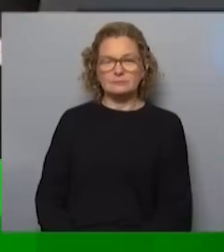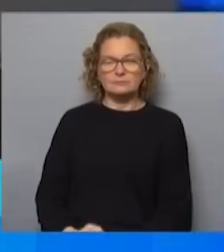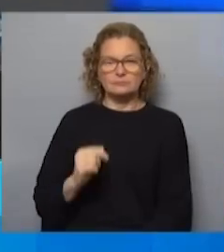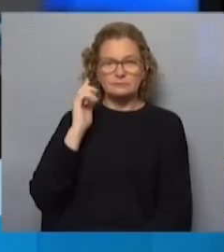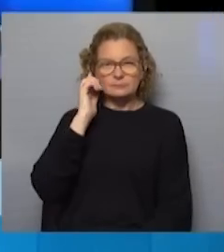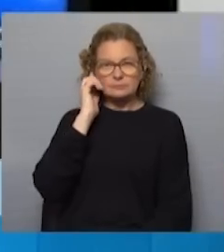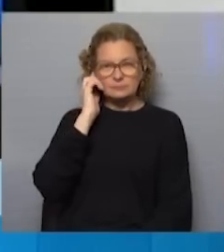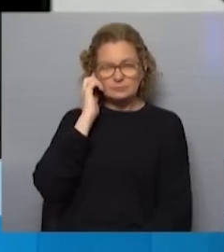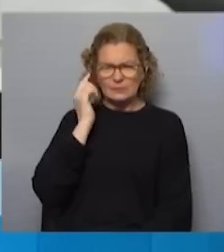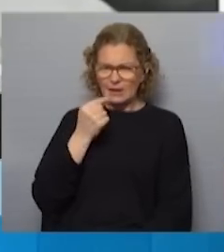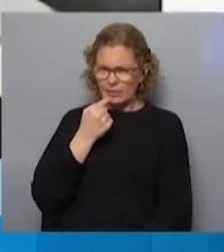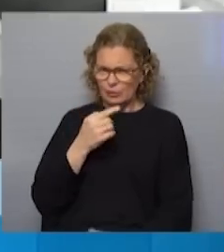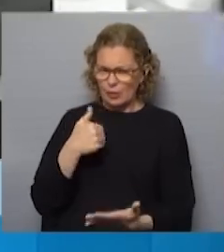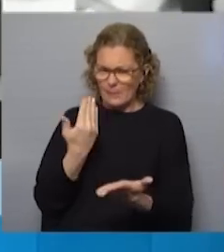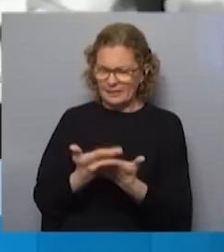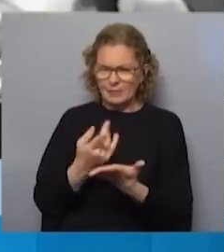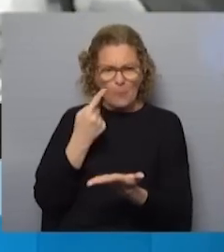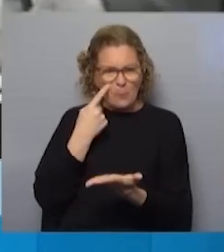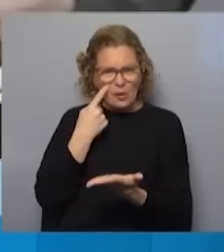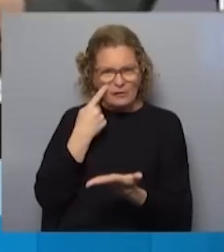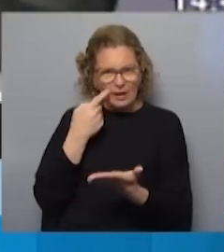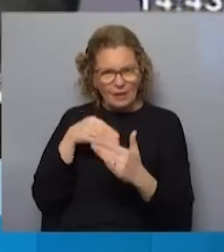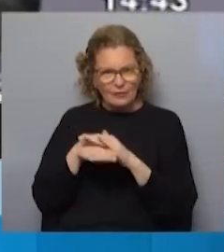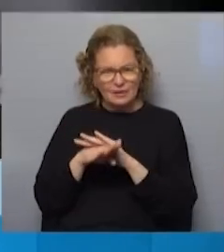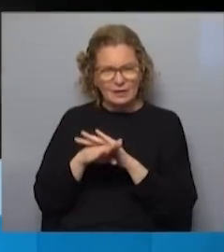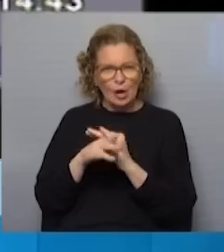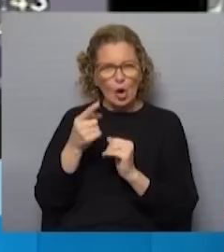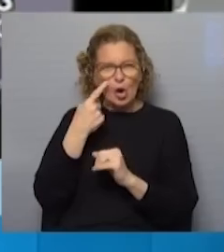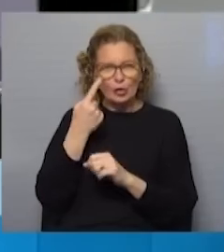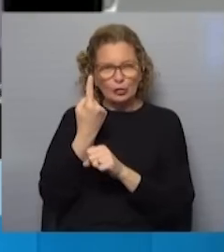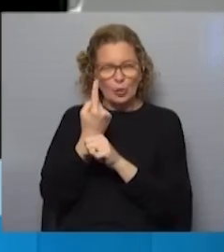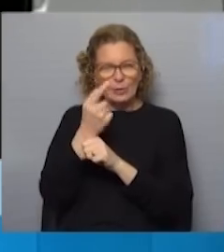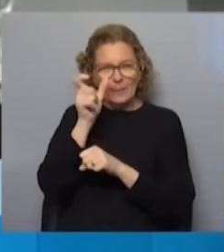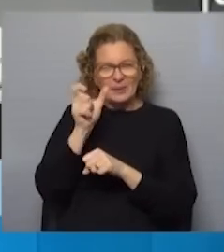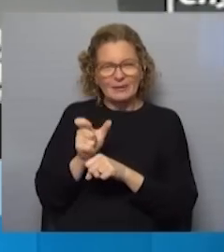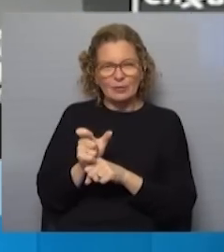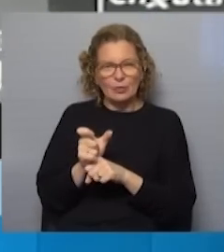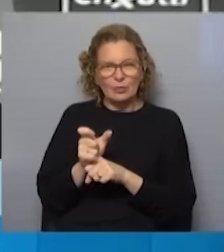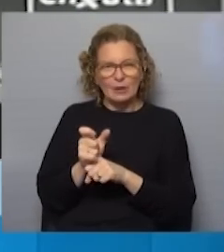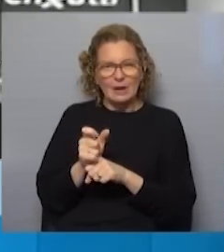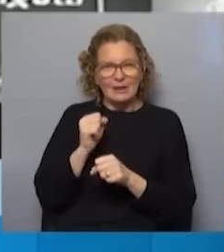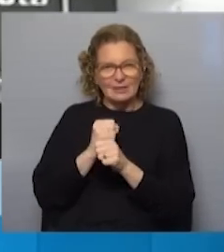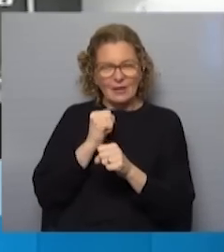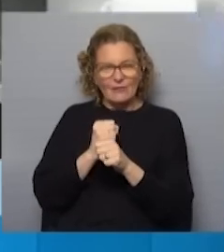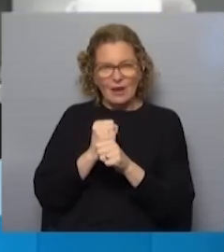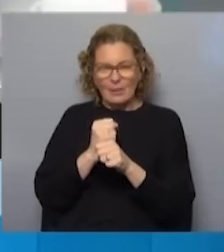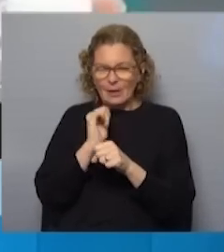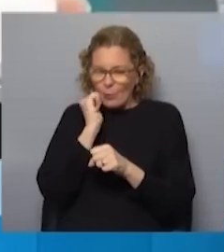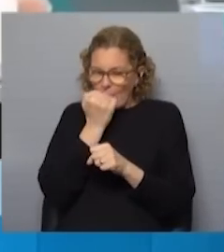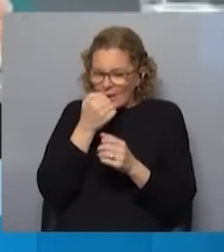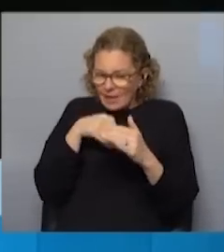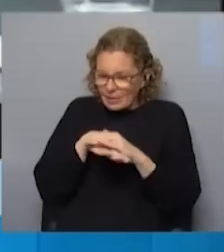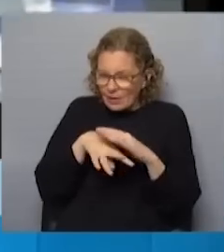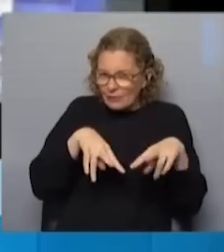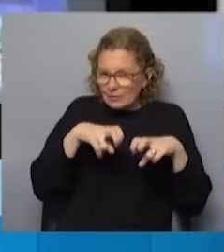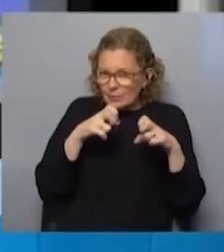se ha confirmado y se ha presentado evidencia de que había infiltrado que se conoció un caso de una persona que cumplía funciones de espionaje